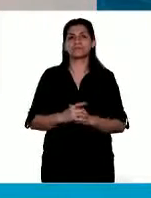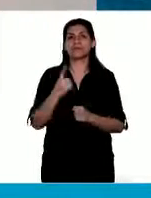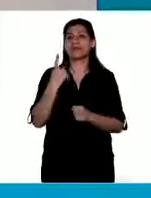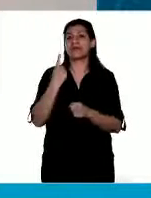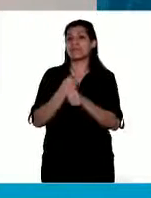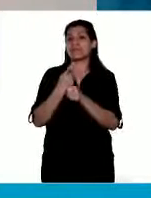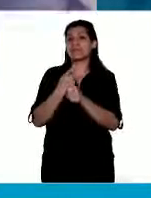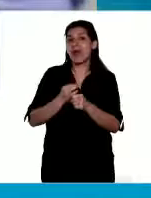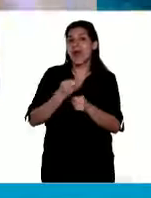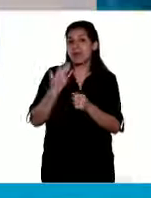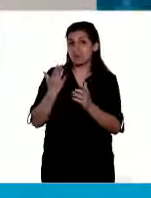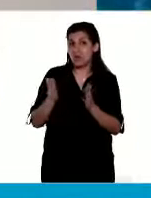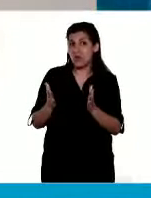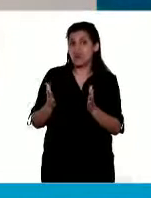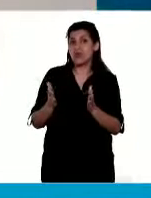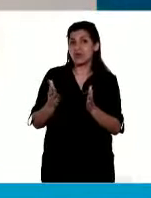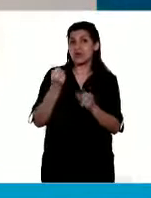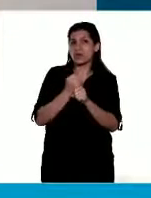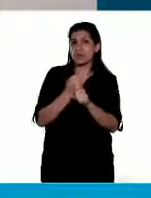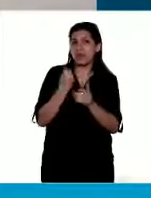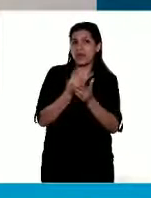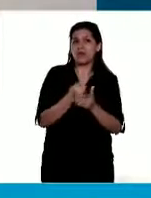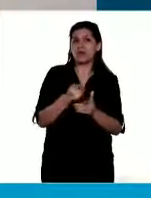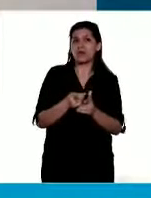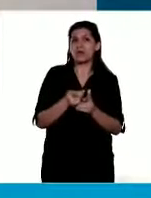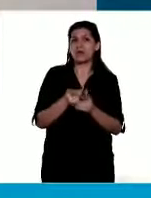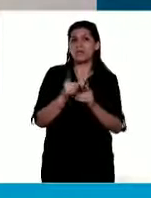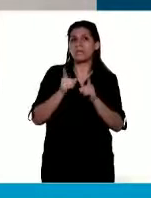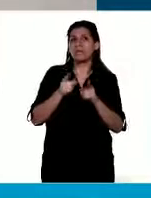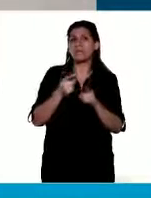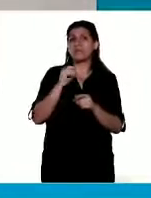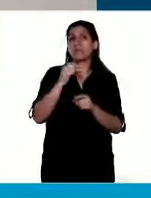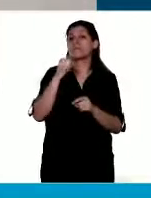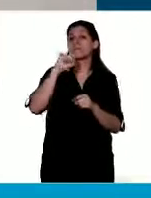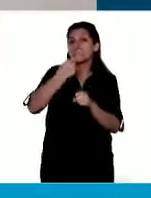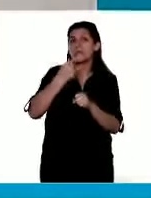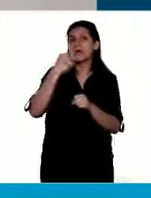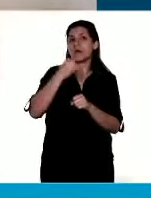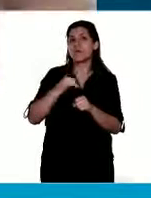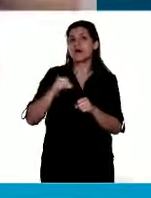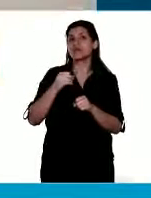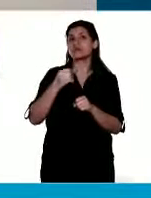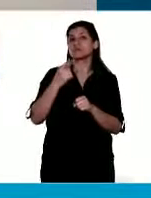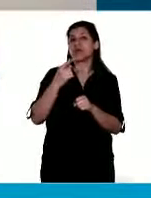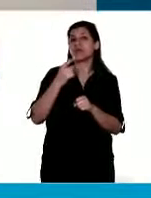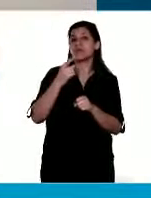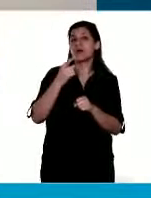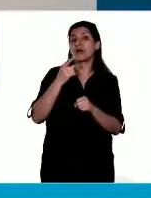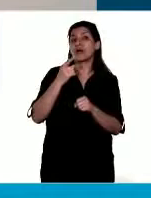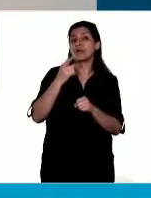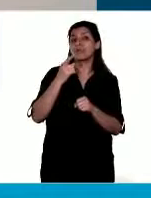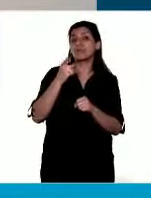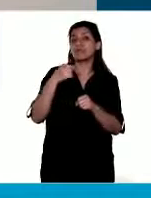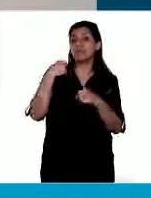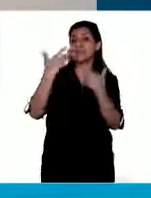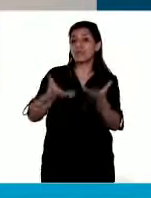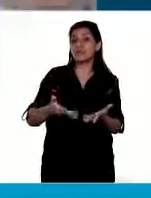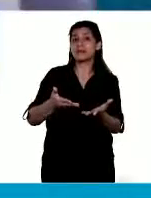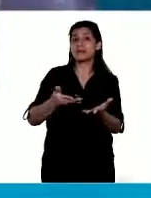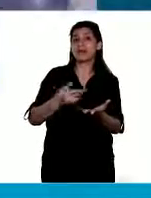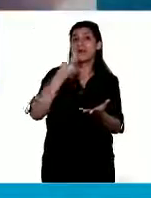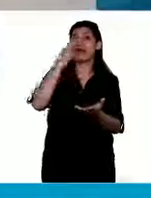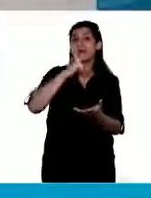esta legislatura, a ese lugar donde está usted sentado, el 1 de marzo del 2016. ¿Y sabe qué pasó 9 días después?